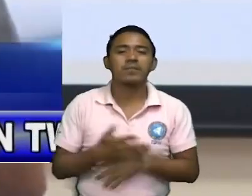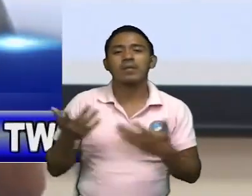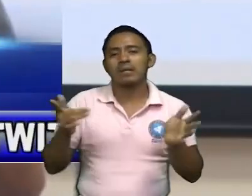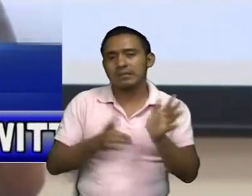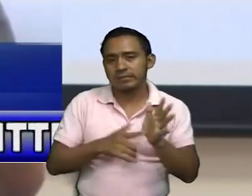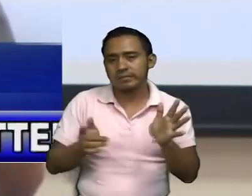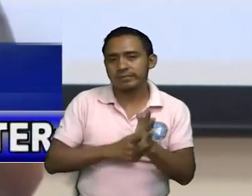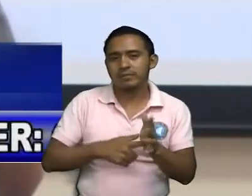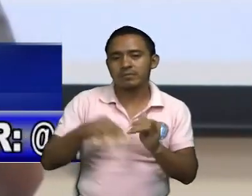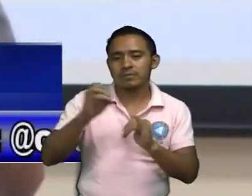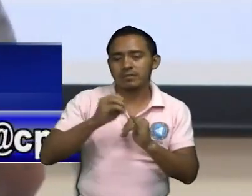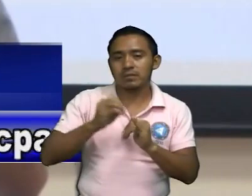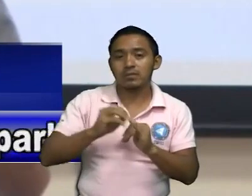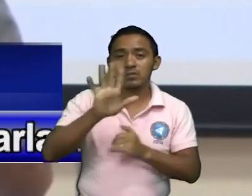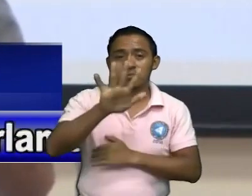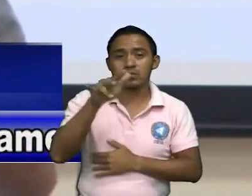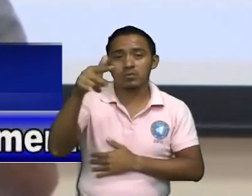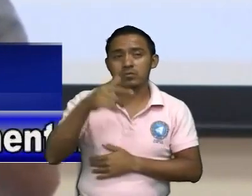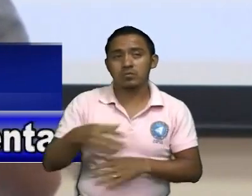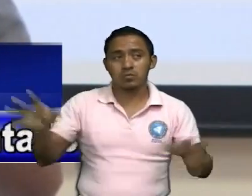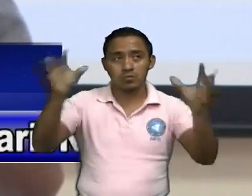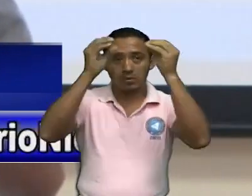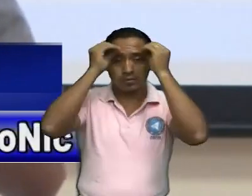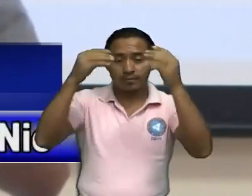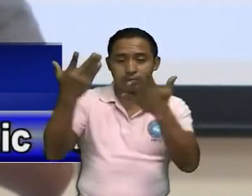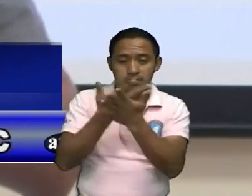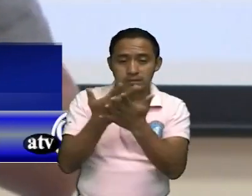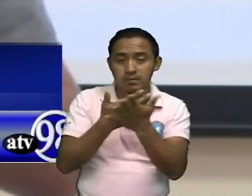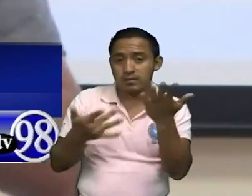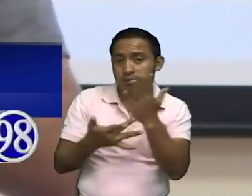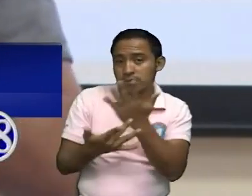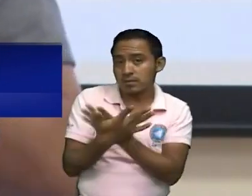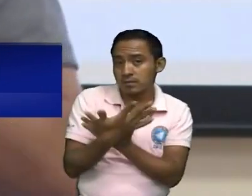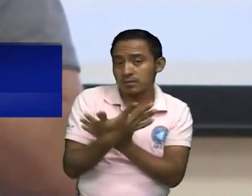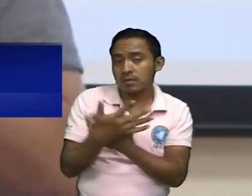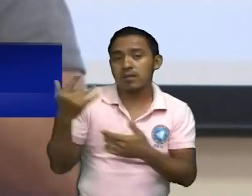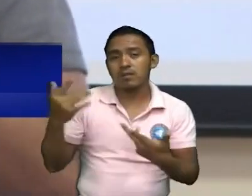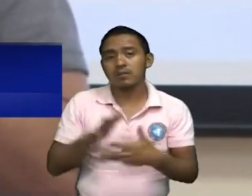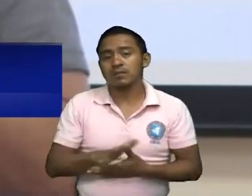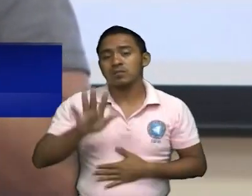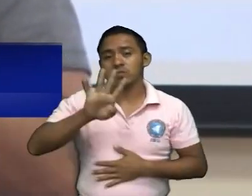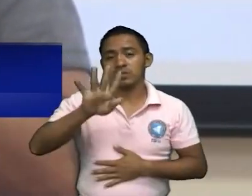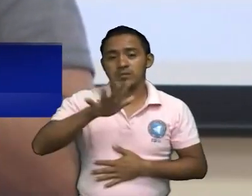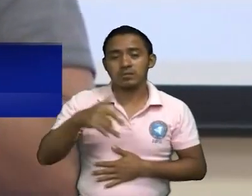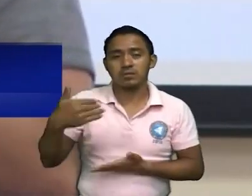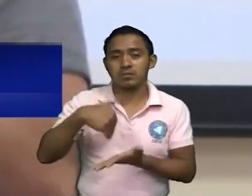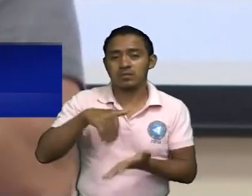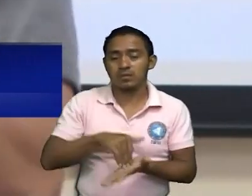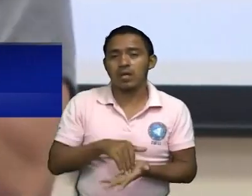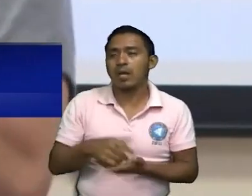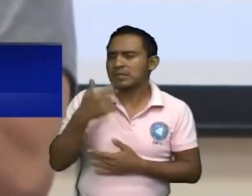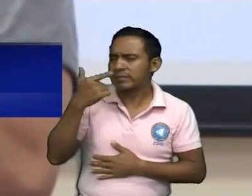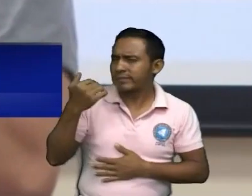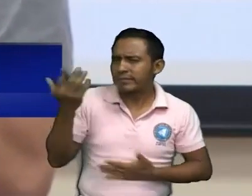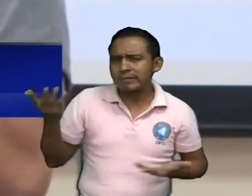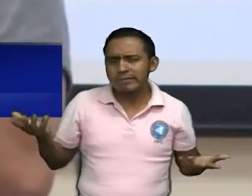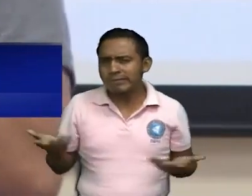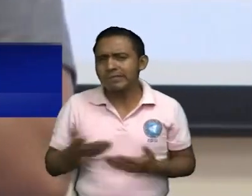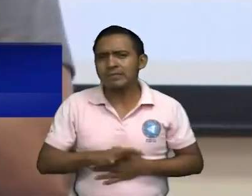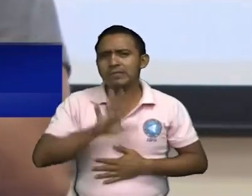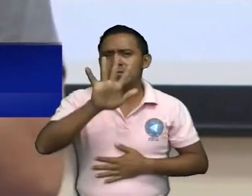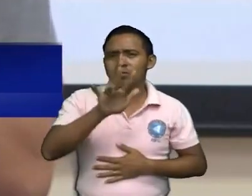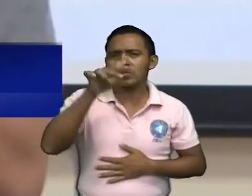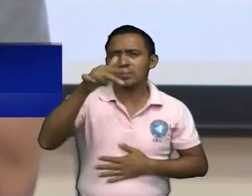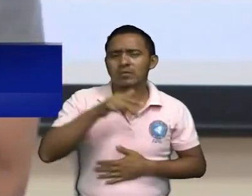son 58 carreras técnicas en 45 centros en todo el país. Y entonces dicen ustedes, de